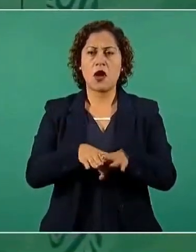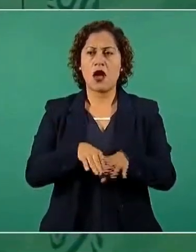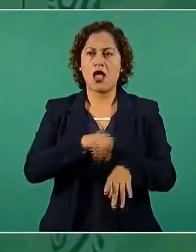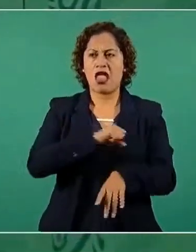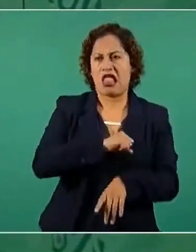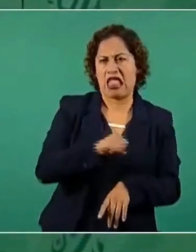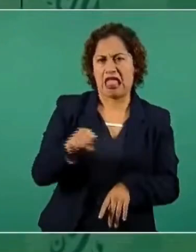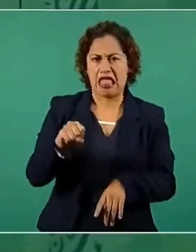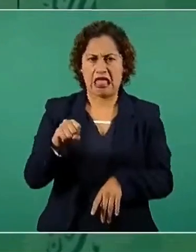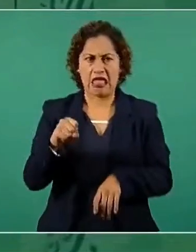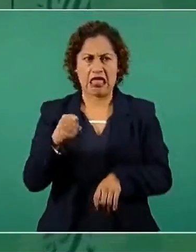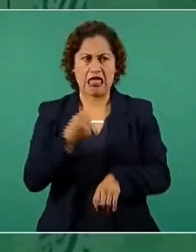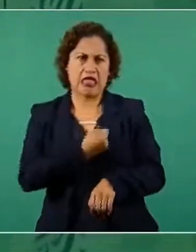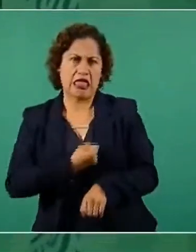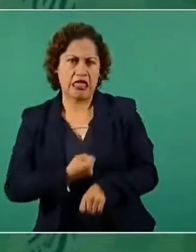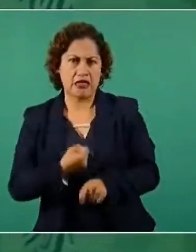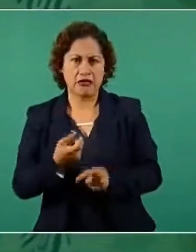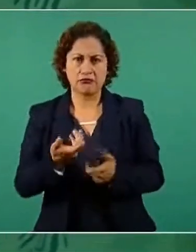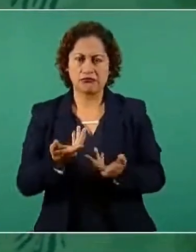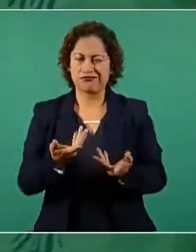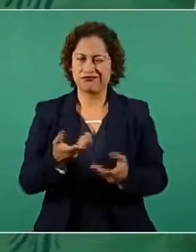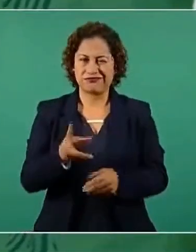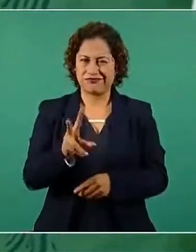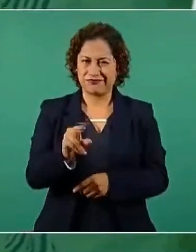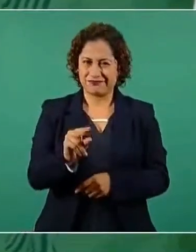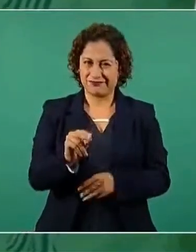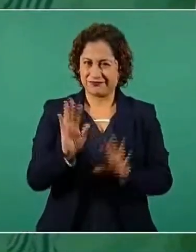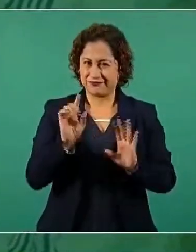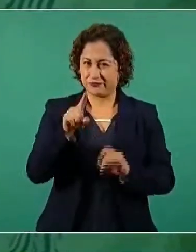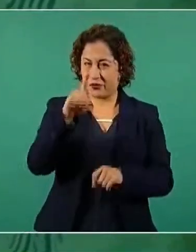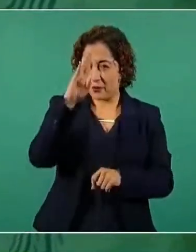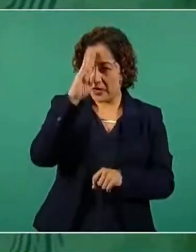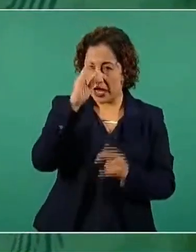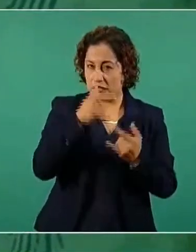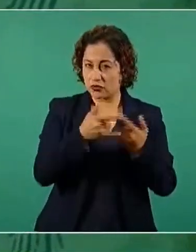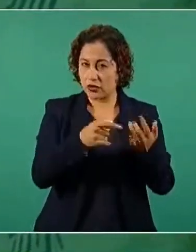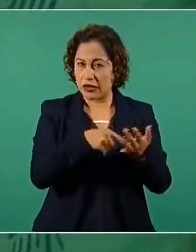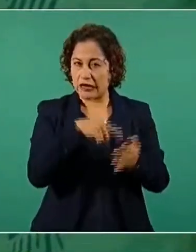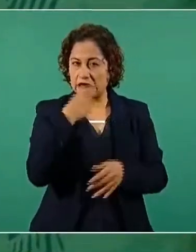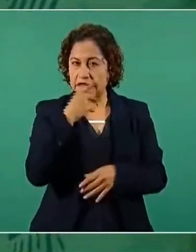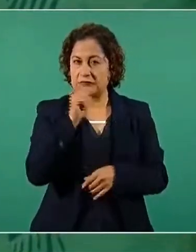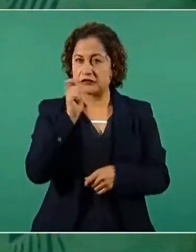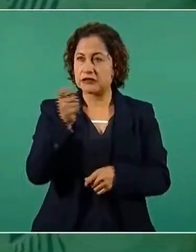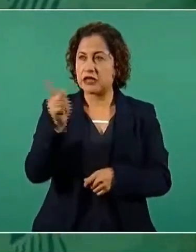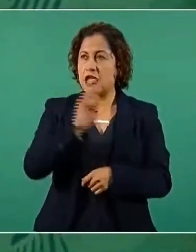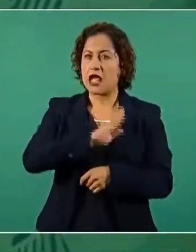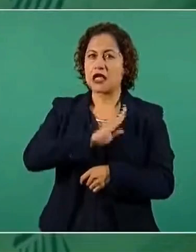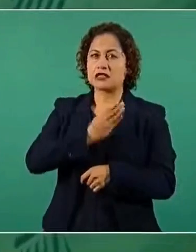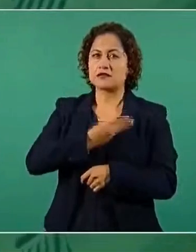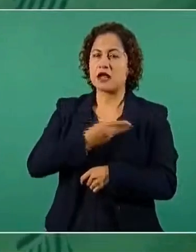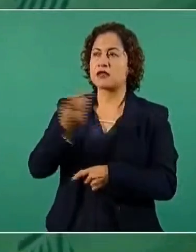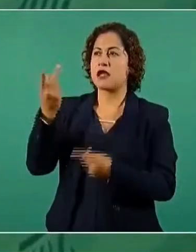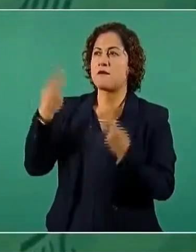y que los que vinieron de Europa nos trajeron la